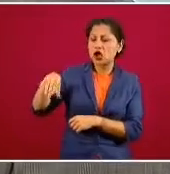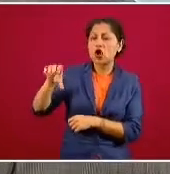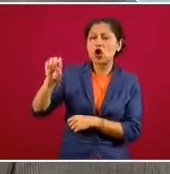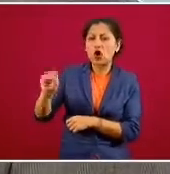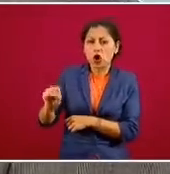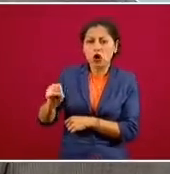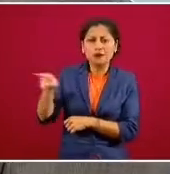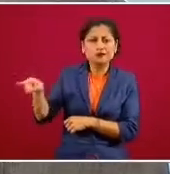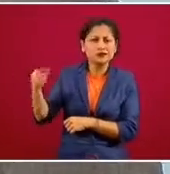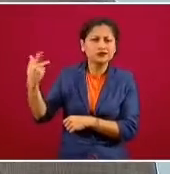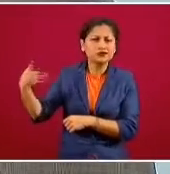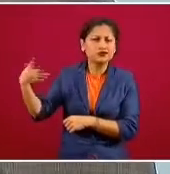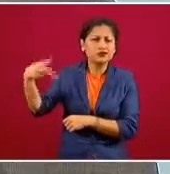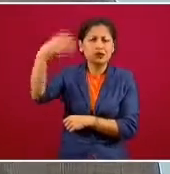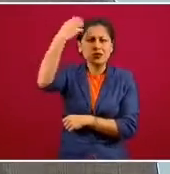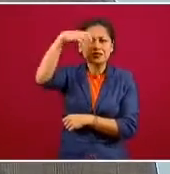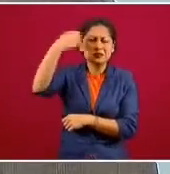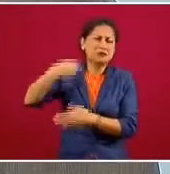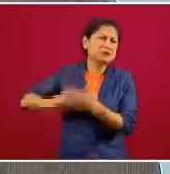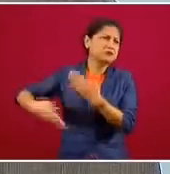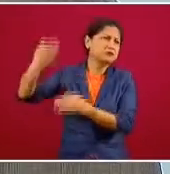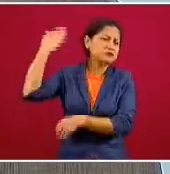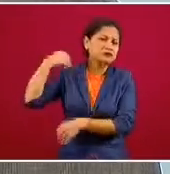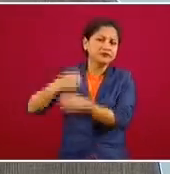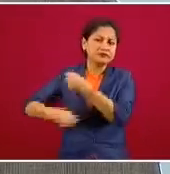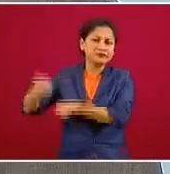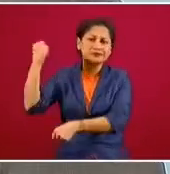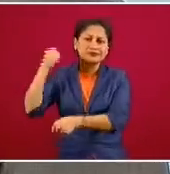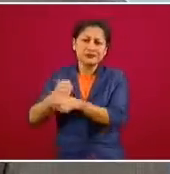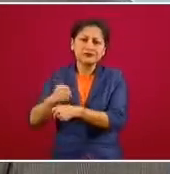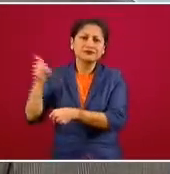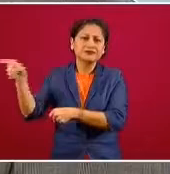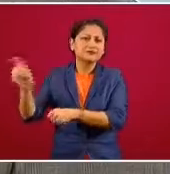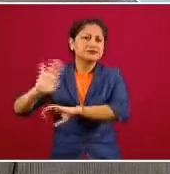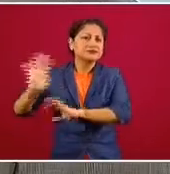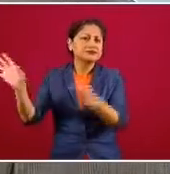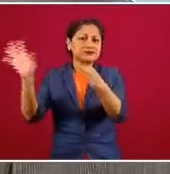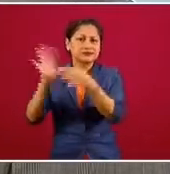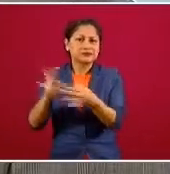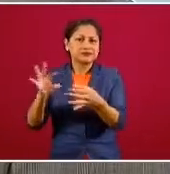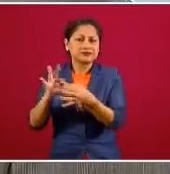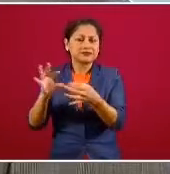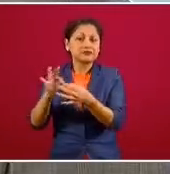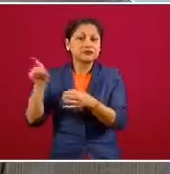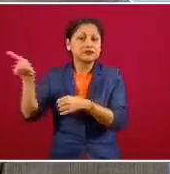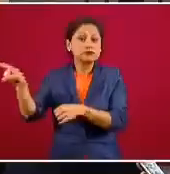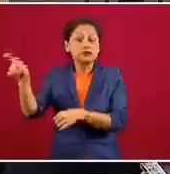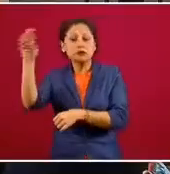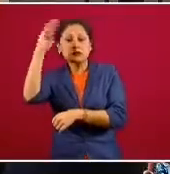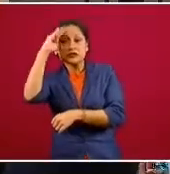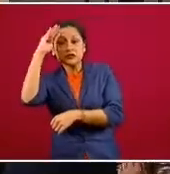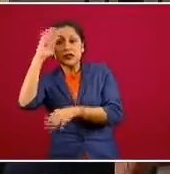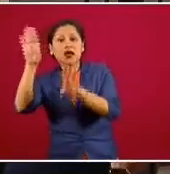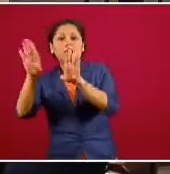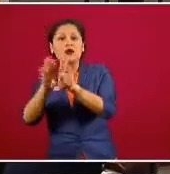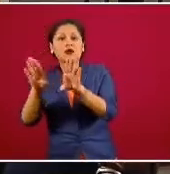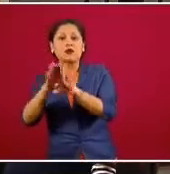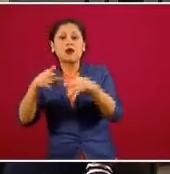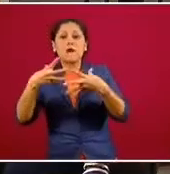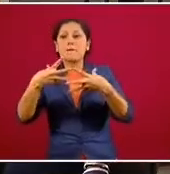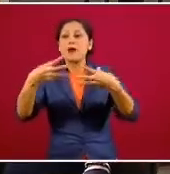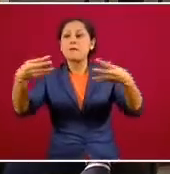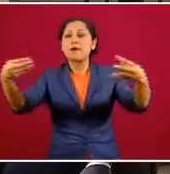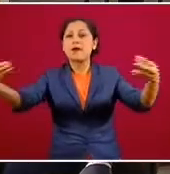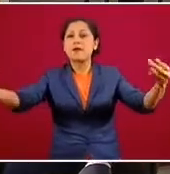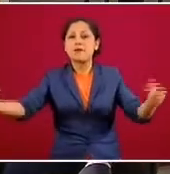Salud. Este planteamiento está, por ejemplo, en el Plan Global de prevención y control de una